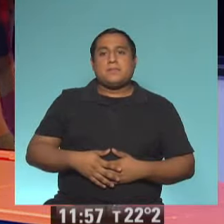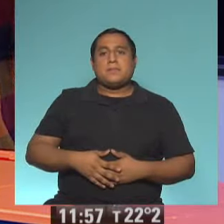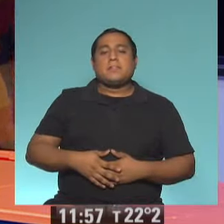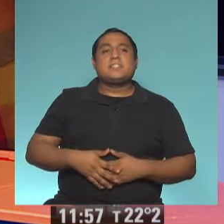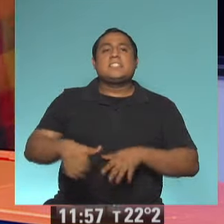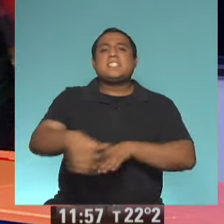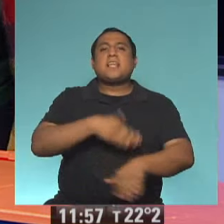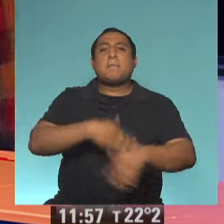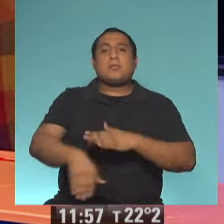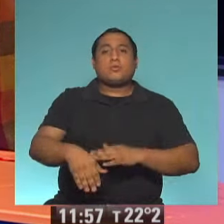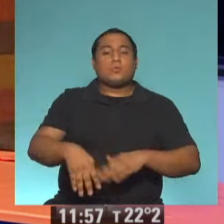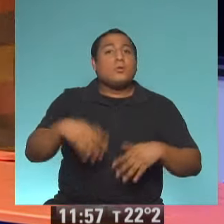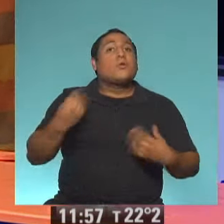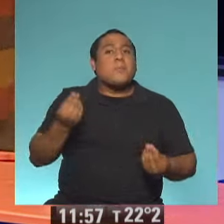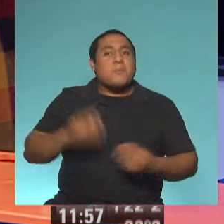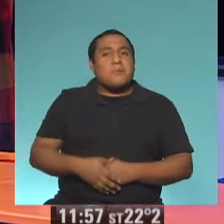¿qué será? Un